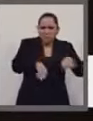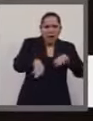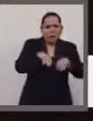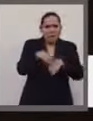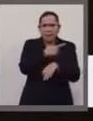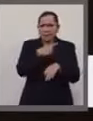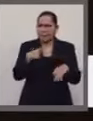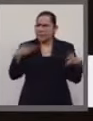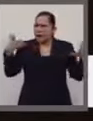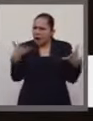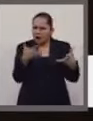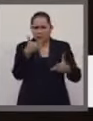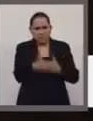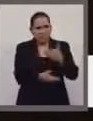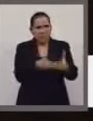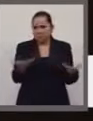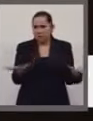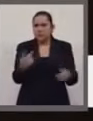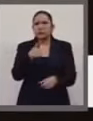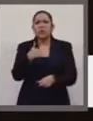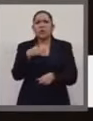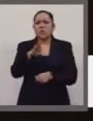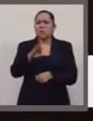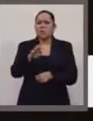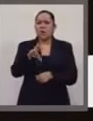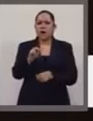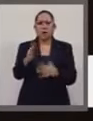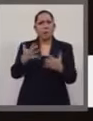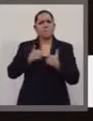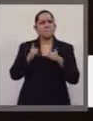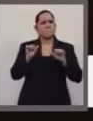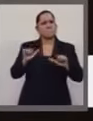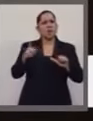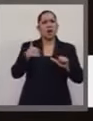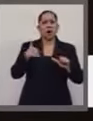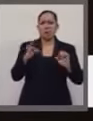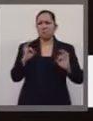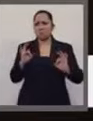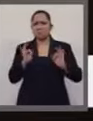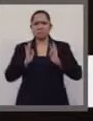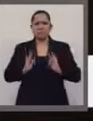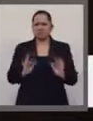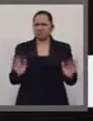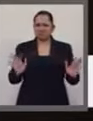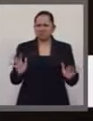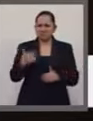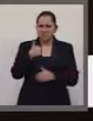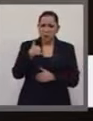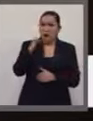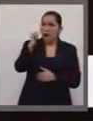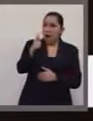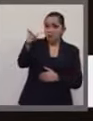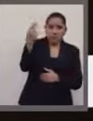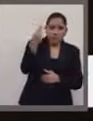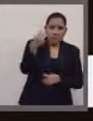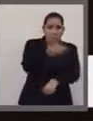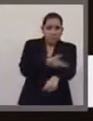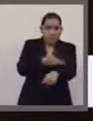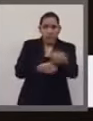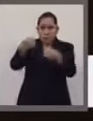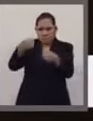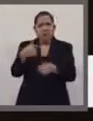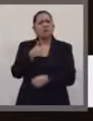tener fuero. Yo voy a ser una ciudadana común y corriente que la hará frente a cualquier autoridad, porque tengo las